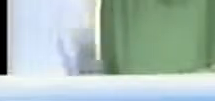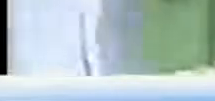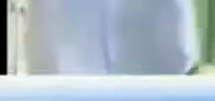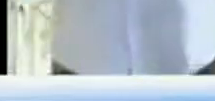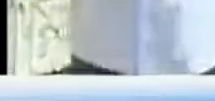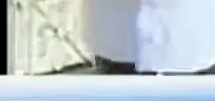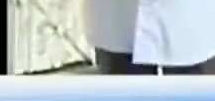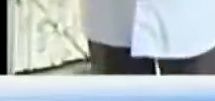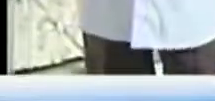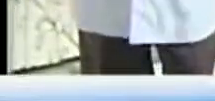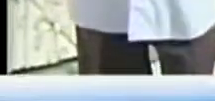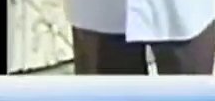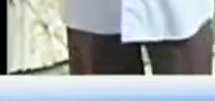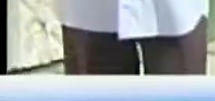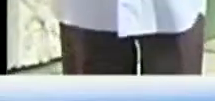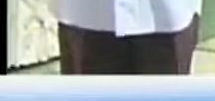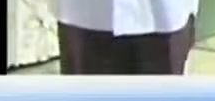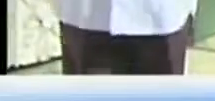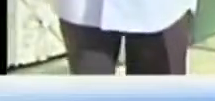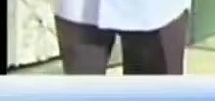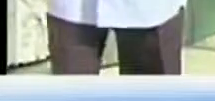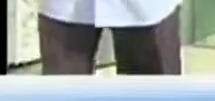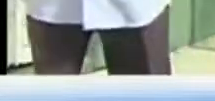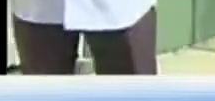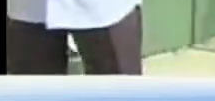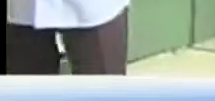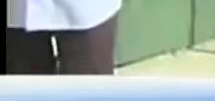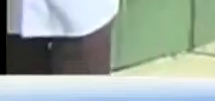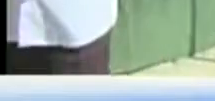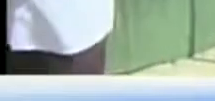estudio con Roselena.